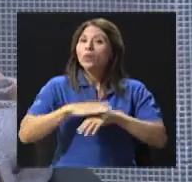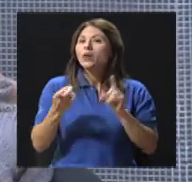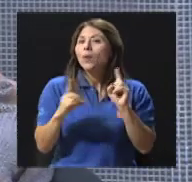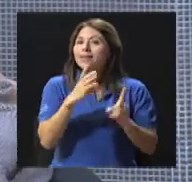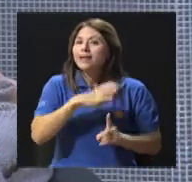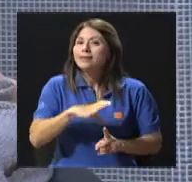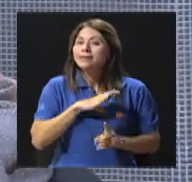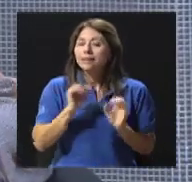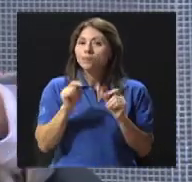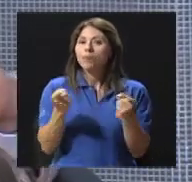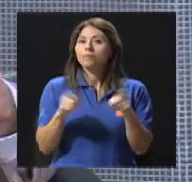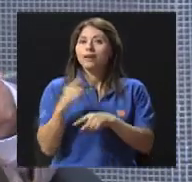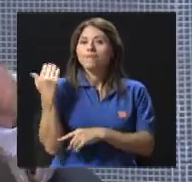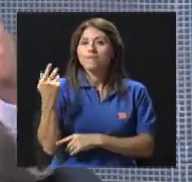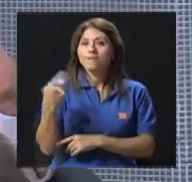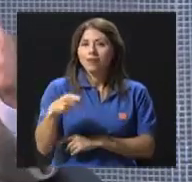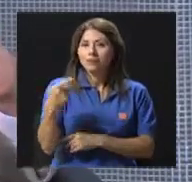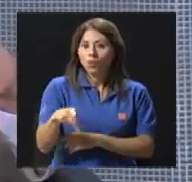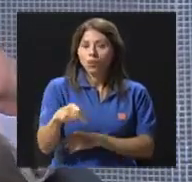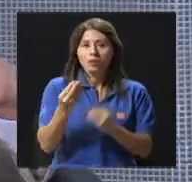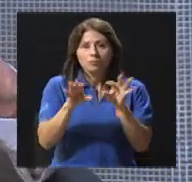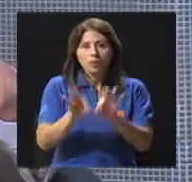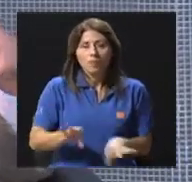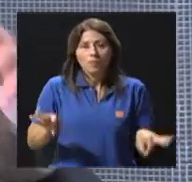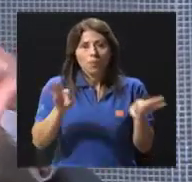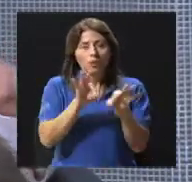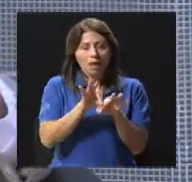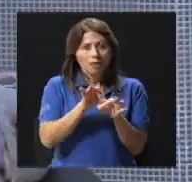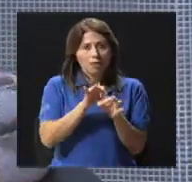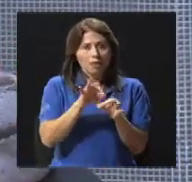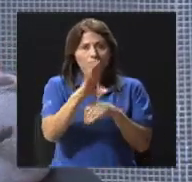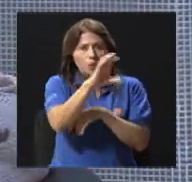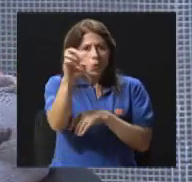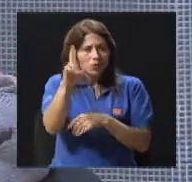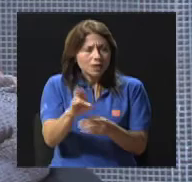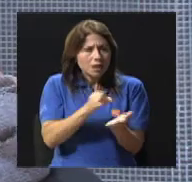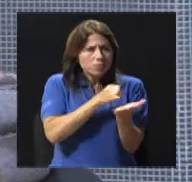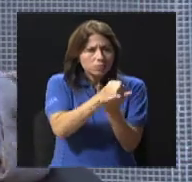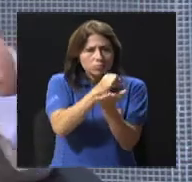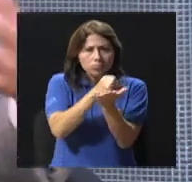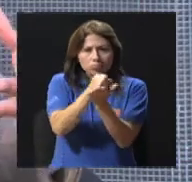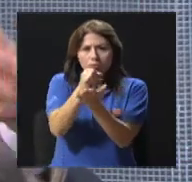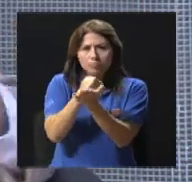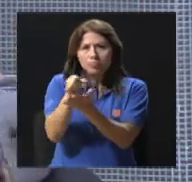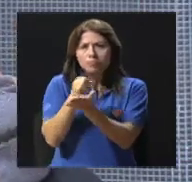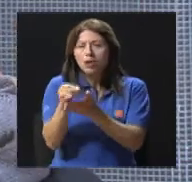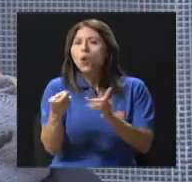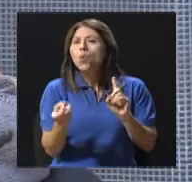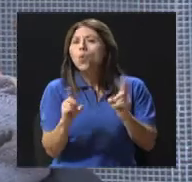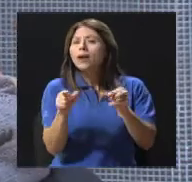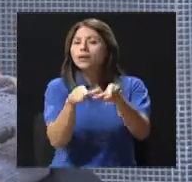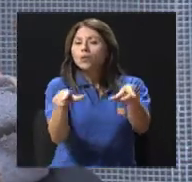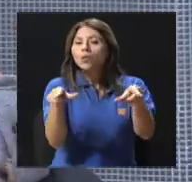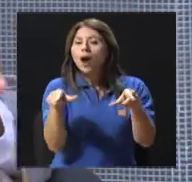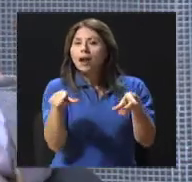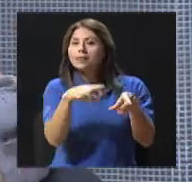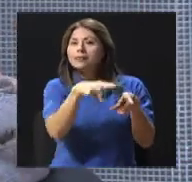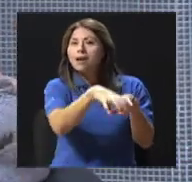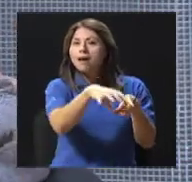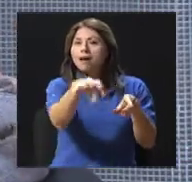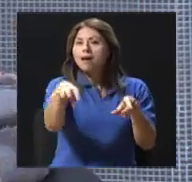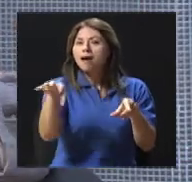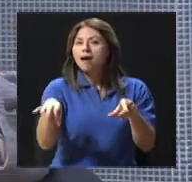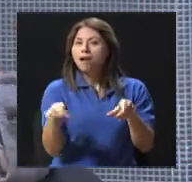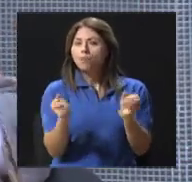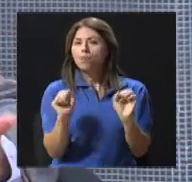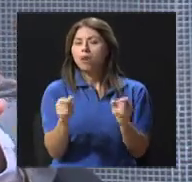de los factores de riesgo y es precisamente importante hacer estudios en el país de cuáles son las son zonas que eventualmente presentarían algún factor